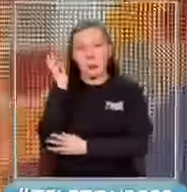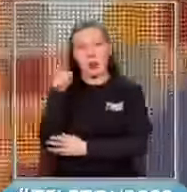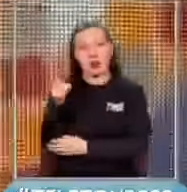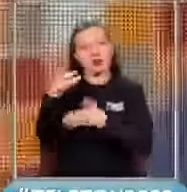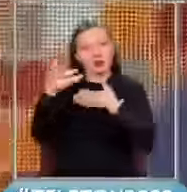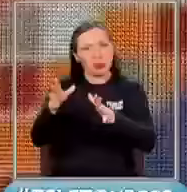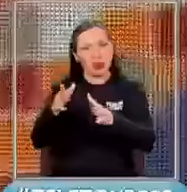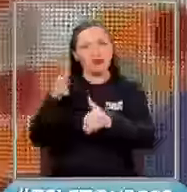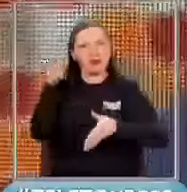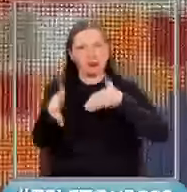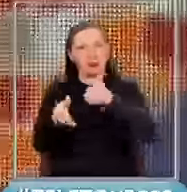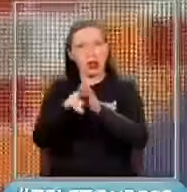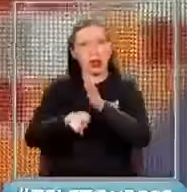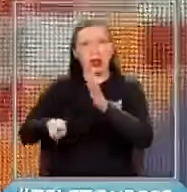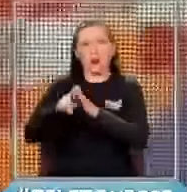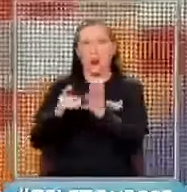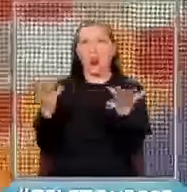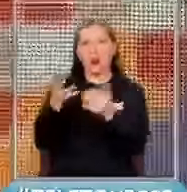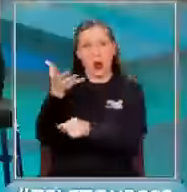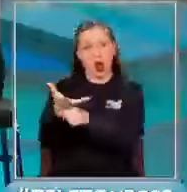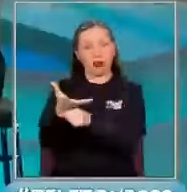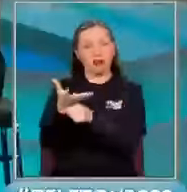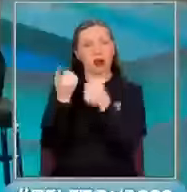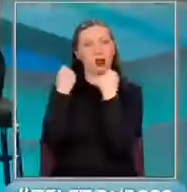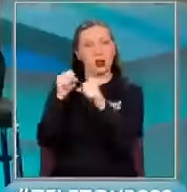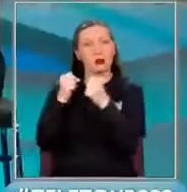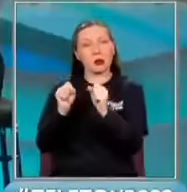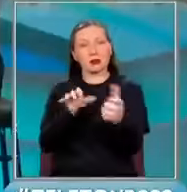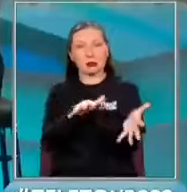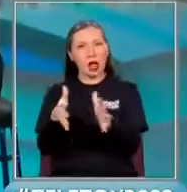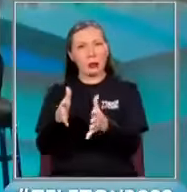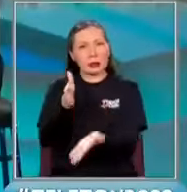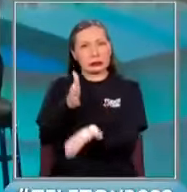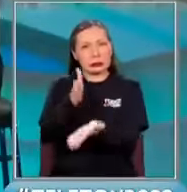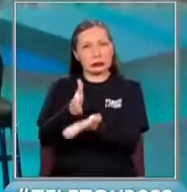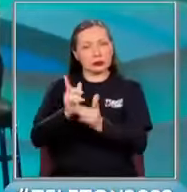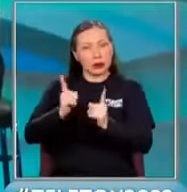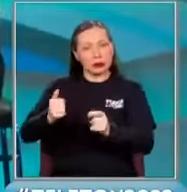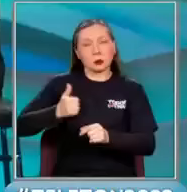van a rehabilitación, ¿cómo existía un deporte que fuese un poco más o menos exigente?